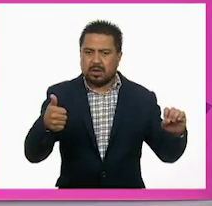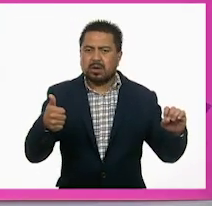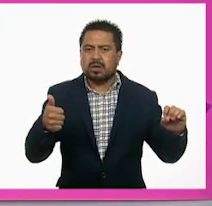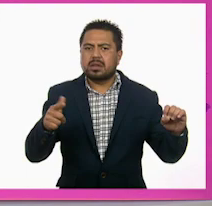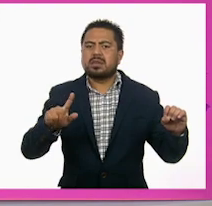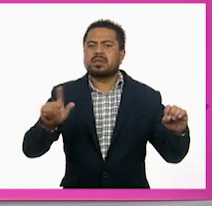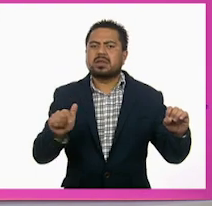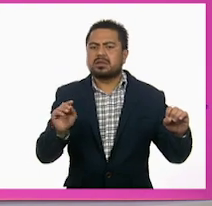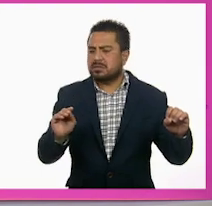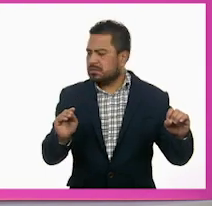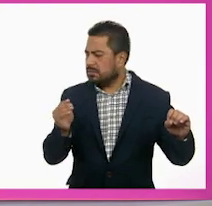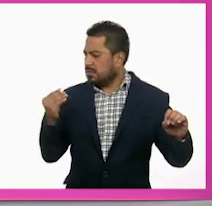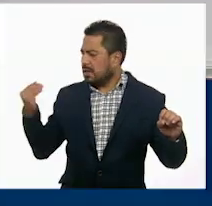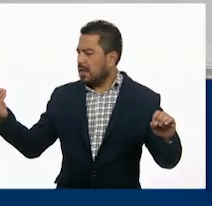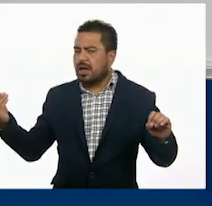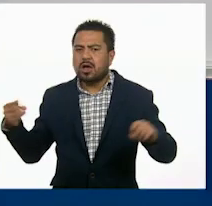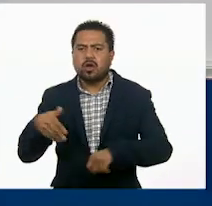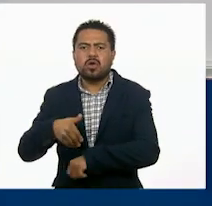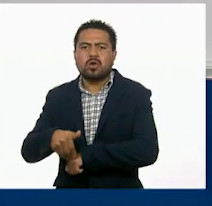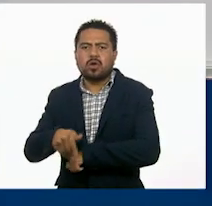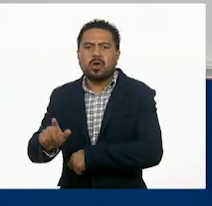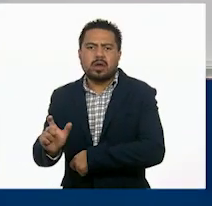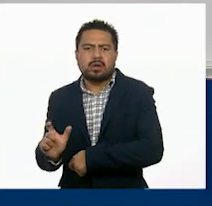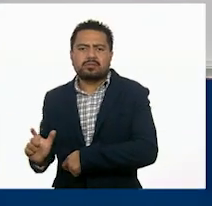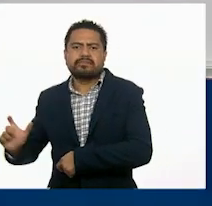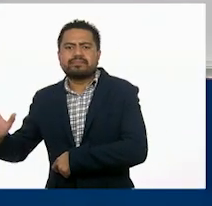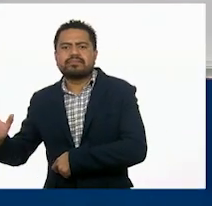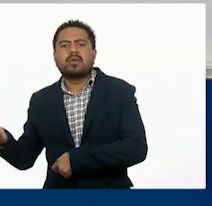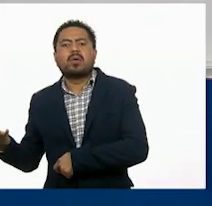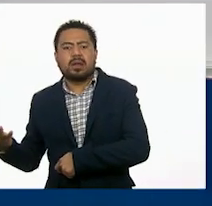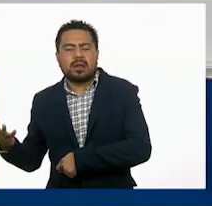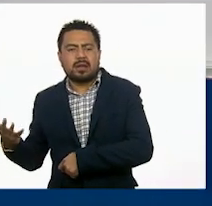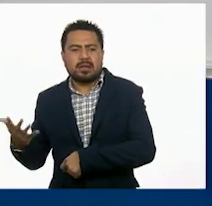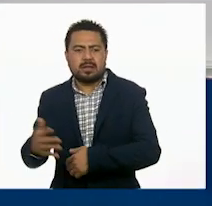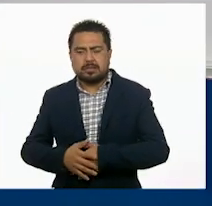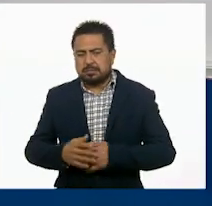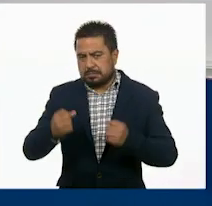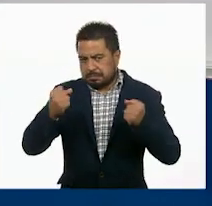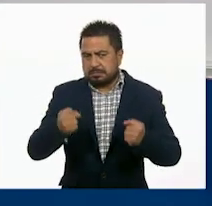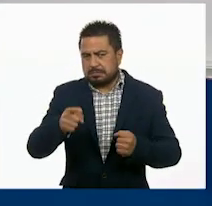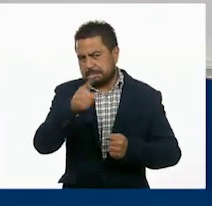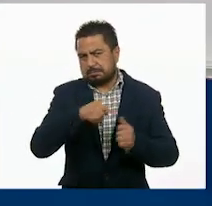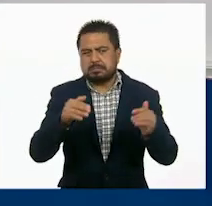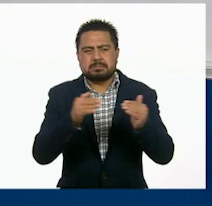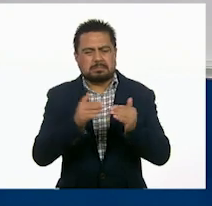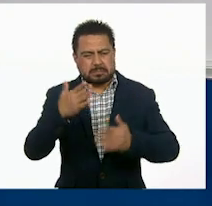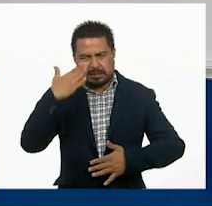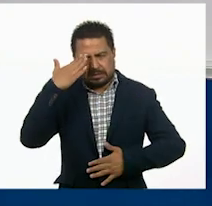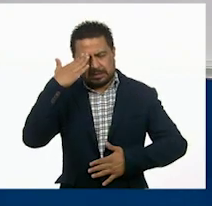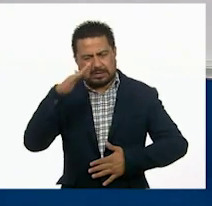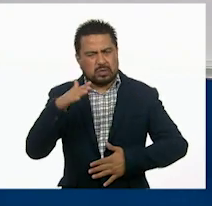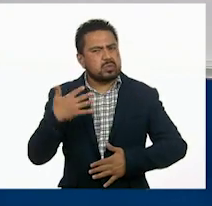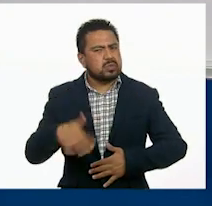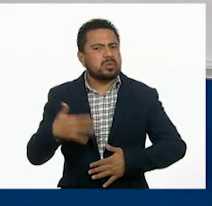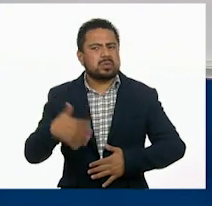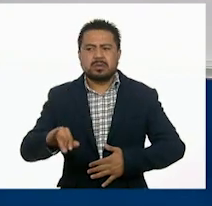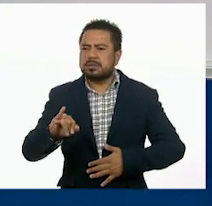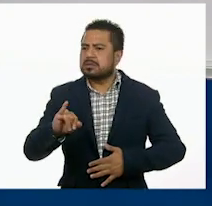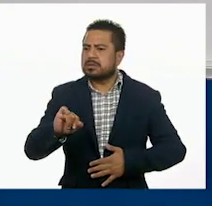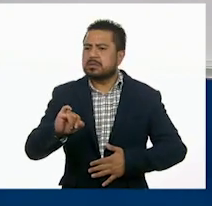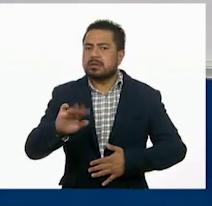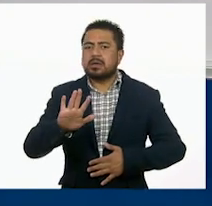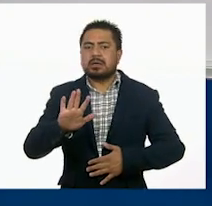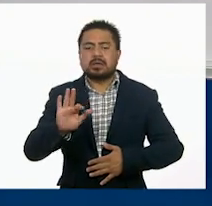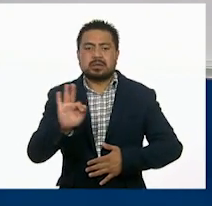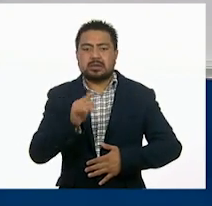número correspondería al siguiente segmento? Seguro que en casa ya lo sabe. Uy, estoy seguro que sí.